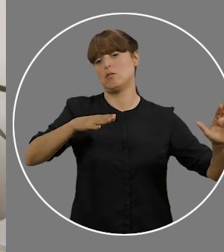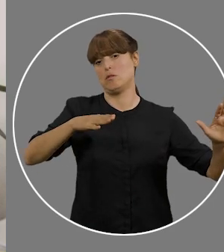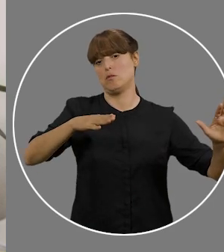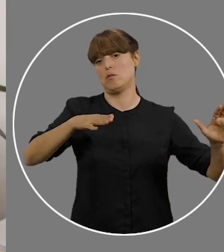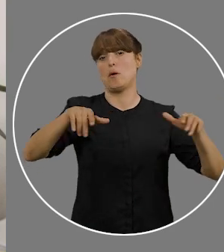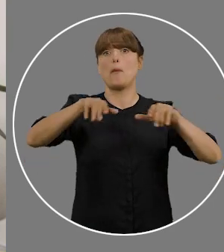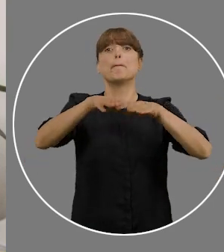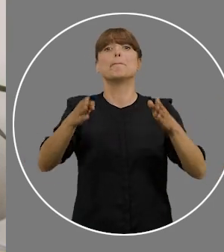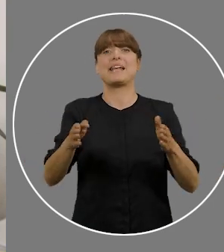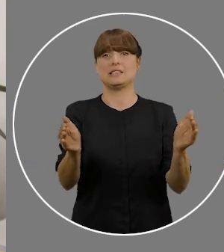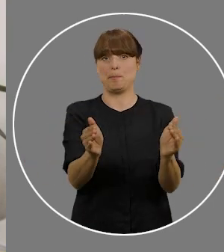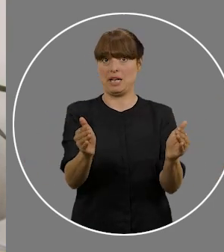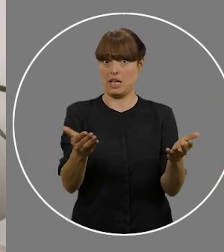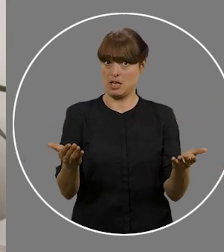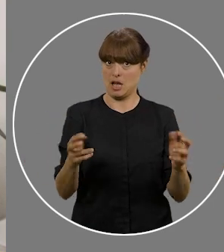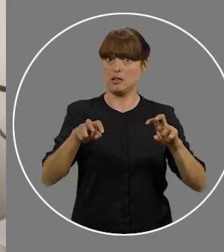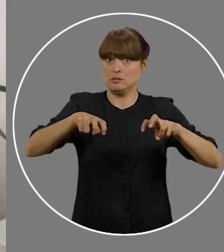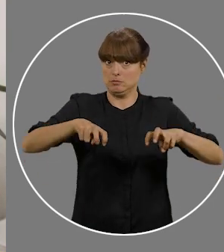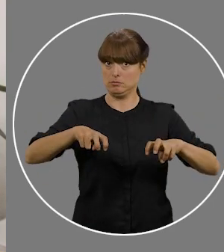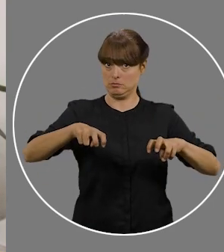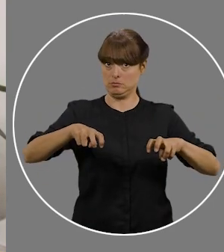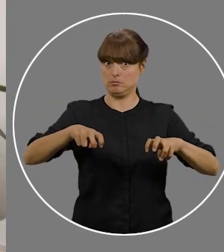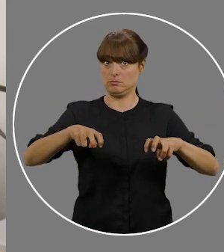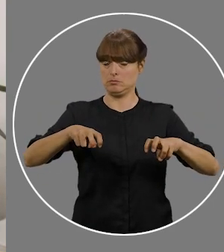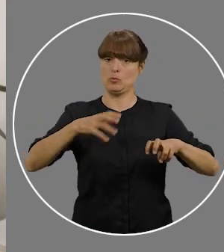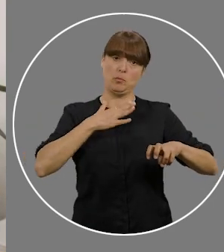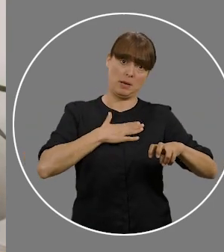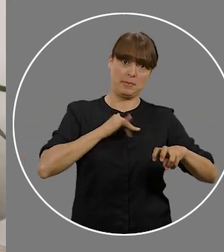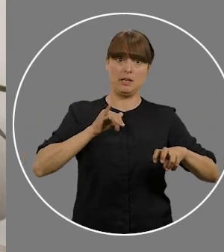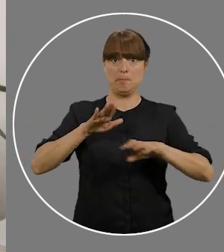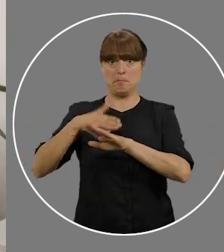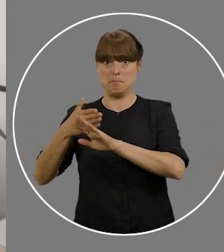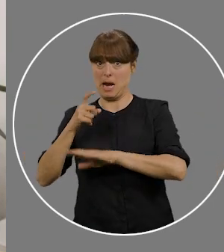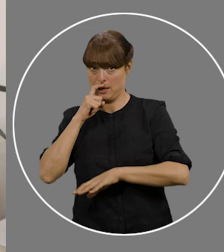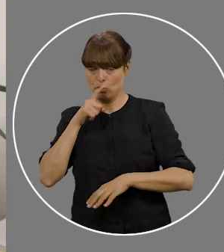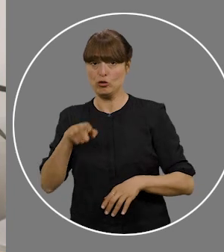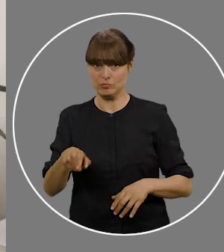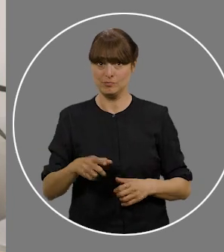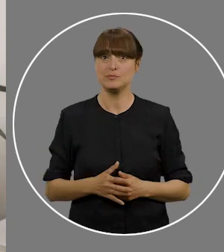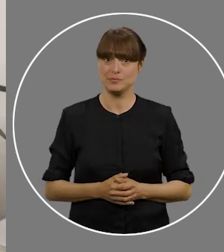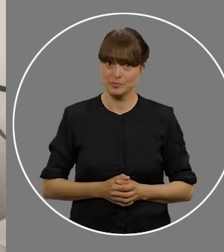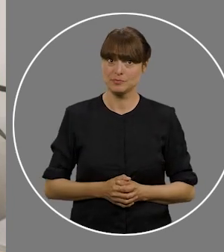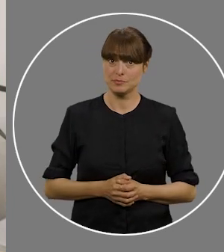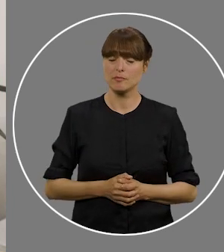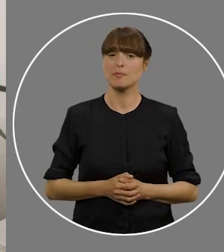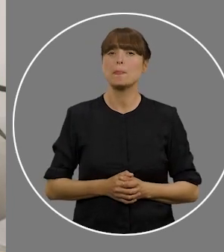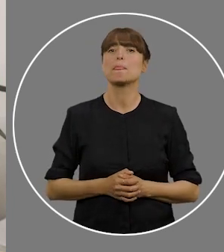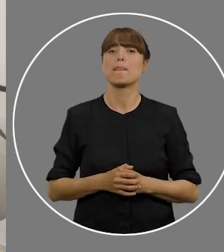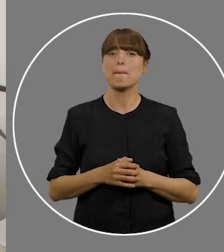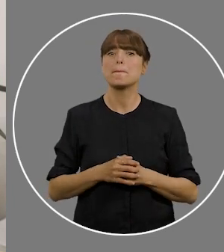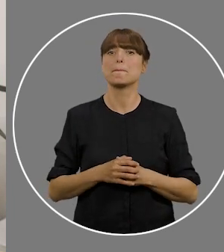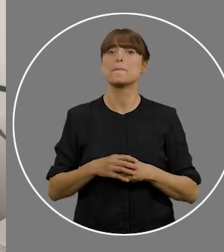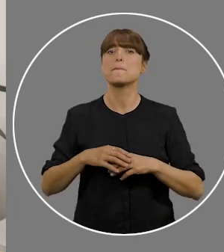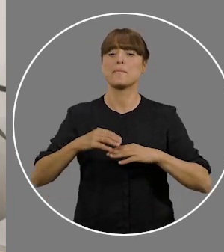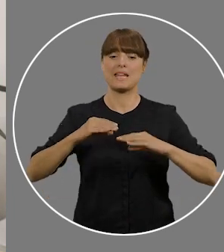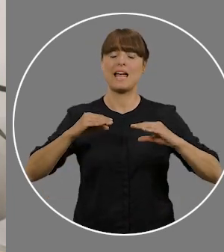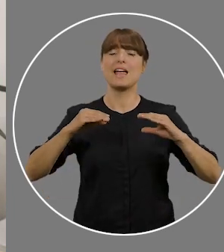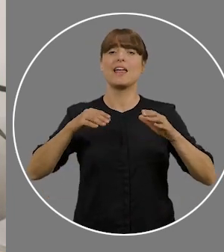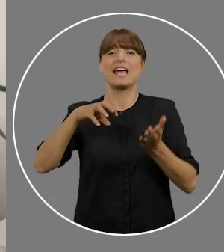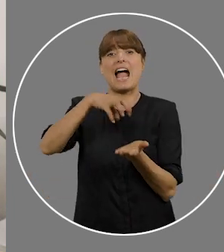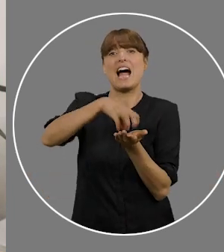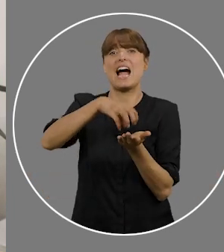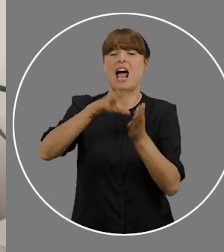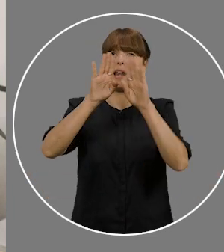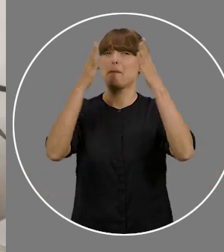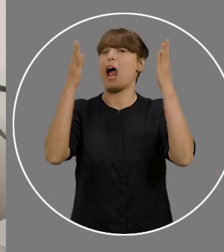afuera, pues tenía una mesa pequeña con dos sillas, una para mí y otra para mi marido. No. Yo tenía unas cajas que las tenía